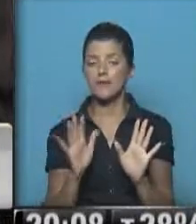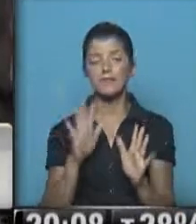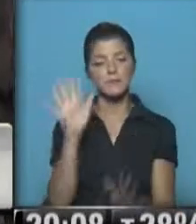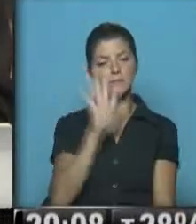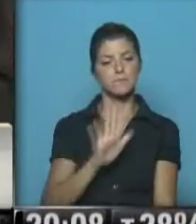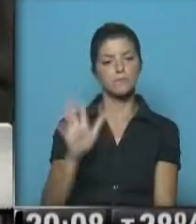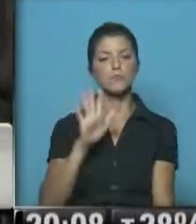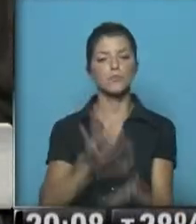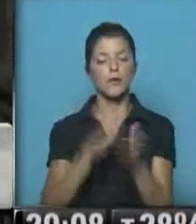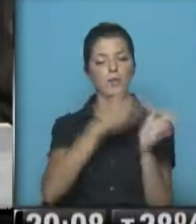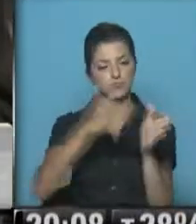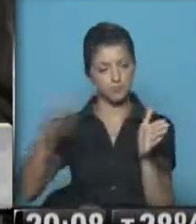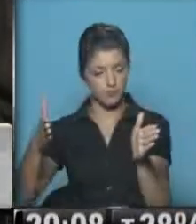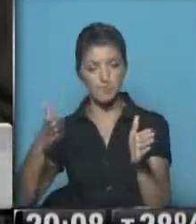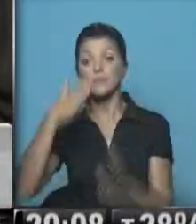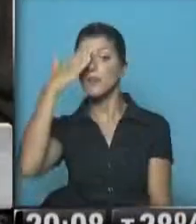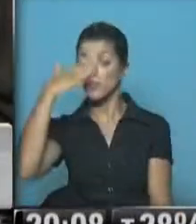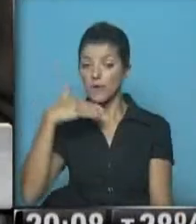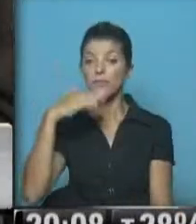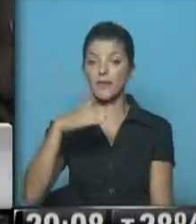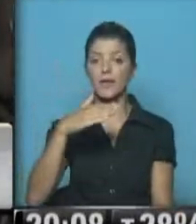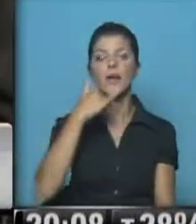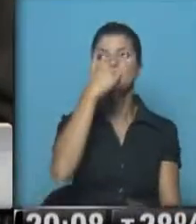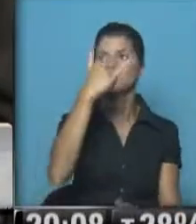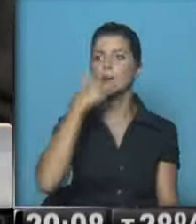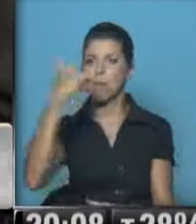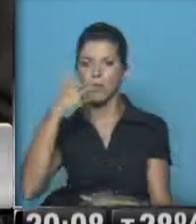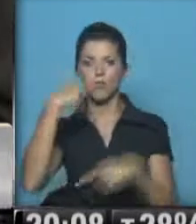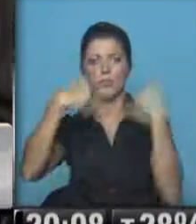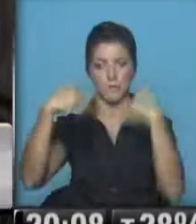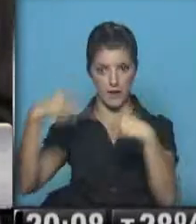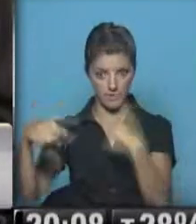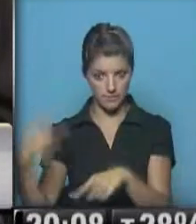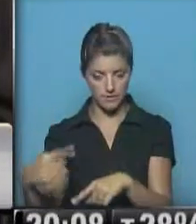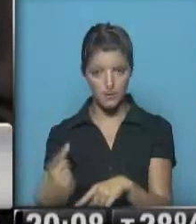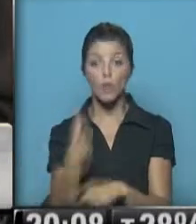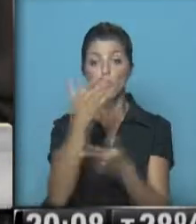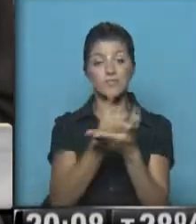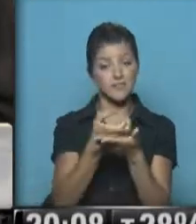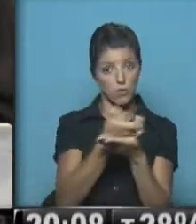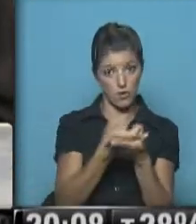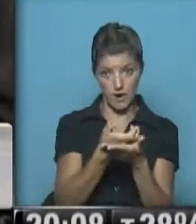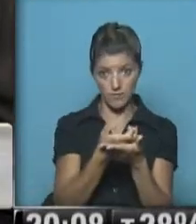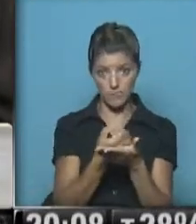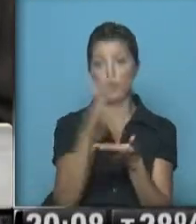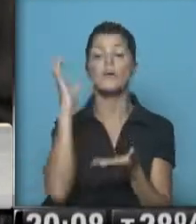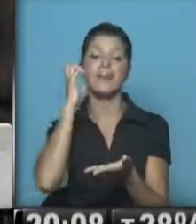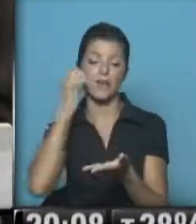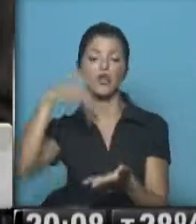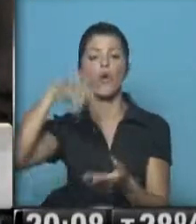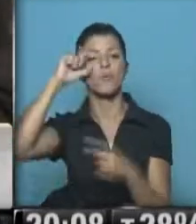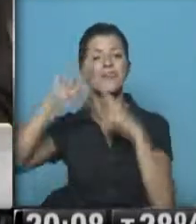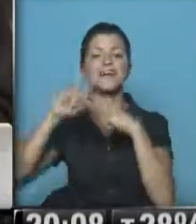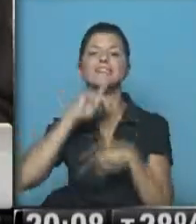llamativo la secuencia, es que después de hacer un cruce de llamados de uno de los celulares, en verdad un radio, un Nextel del